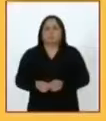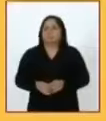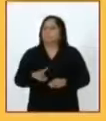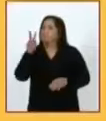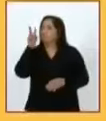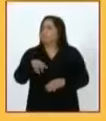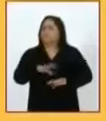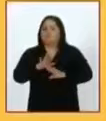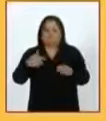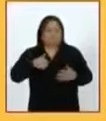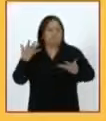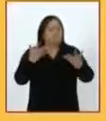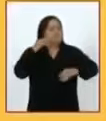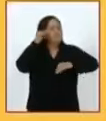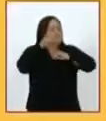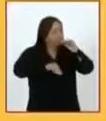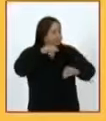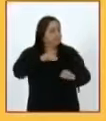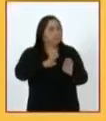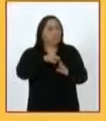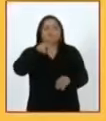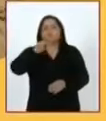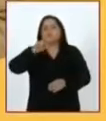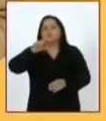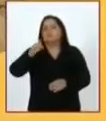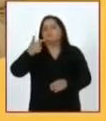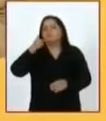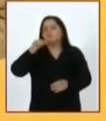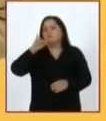Definitivamente haré mi propia adaptación a novela gráfica.